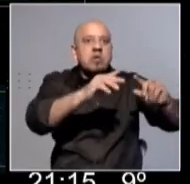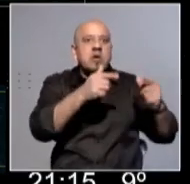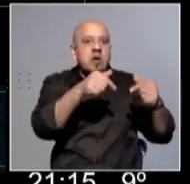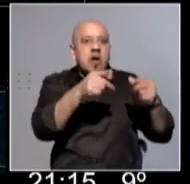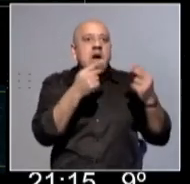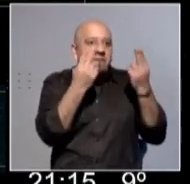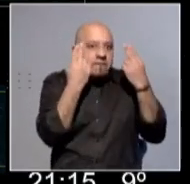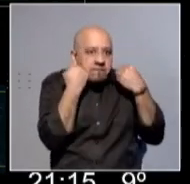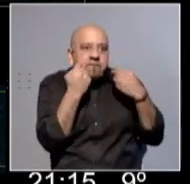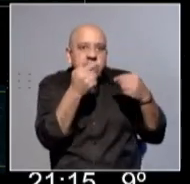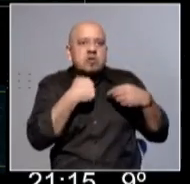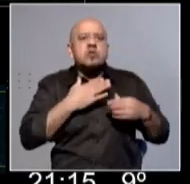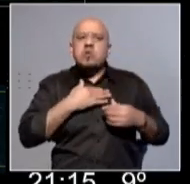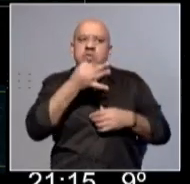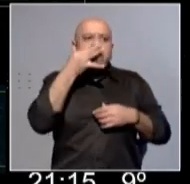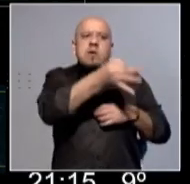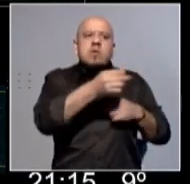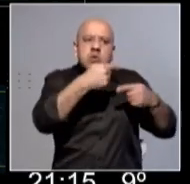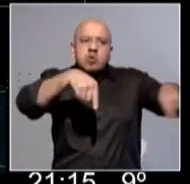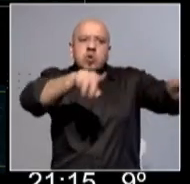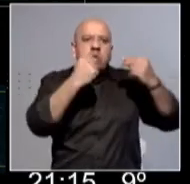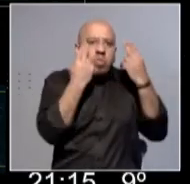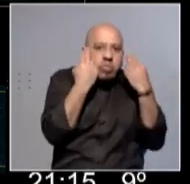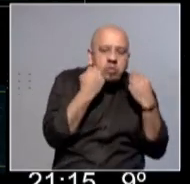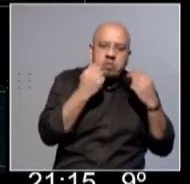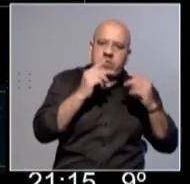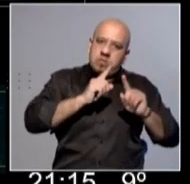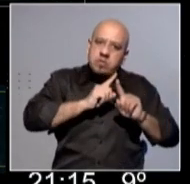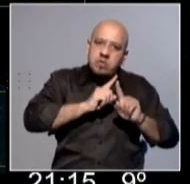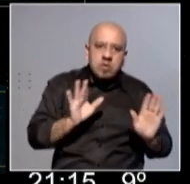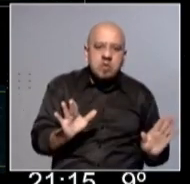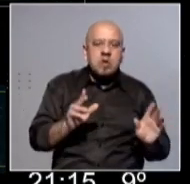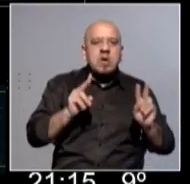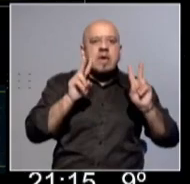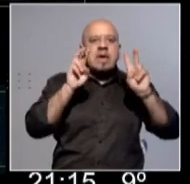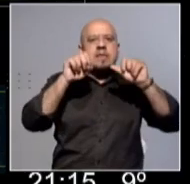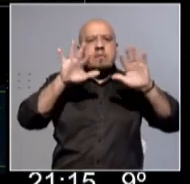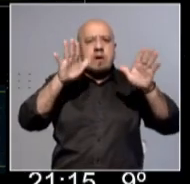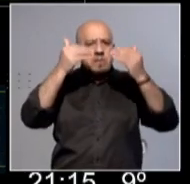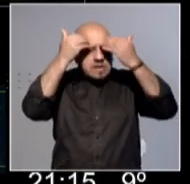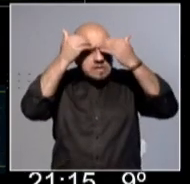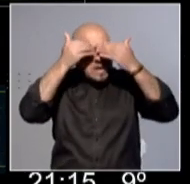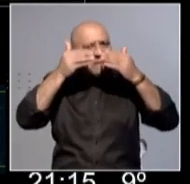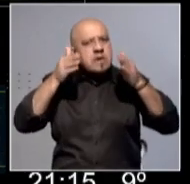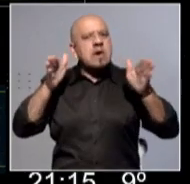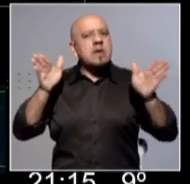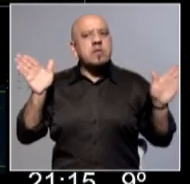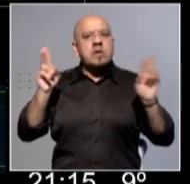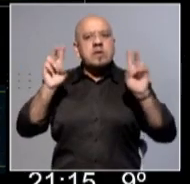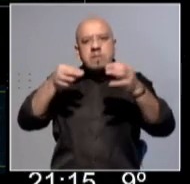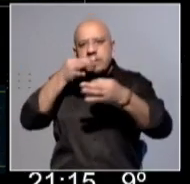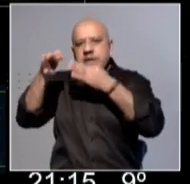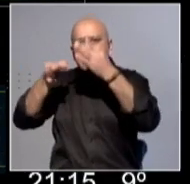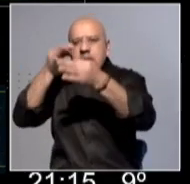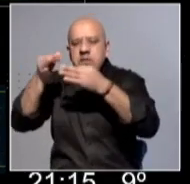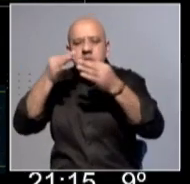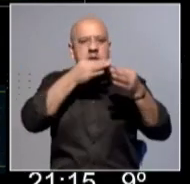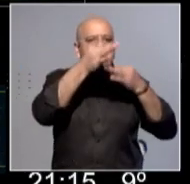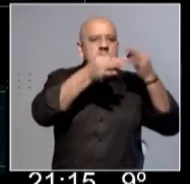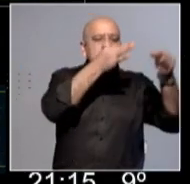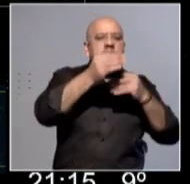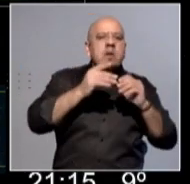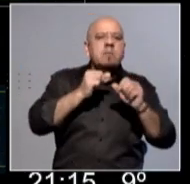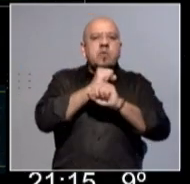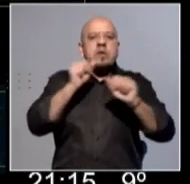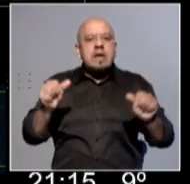Tratemos entre nosotros también de construir una idea más participativa y más abierta del relato, que permita, entre otras cosas, por ejemplo, construir